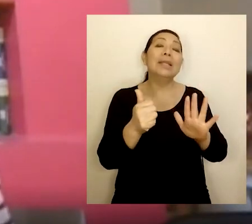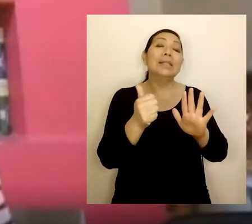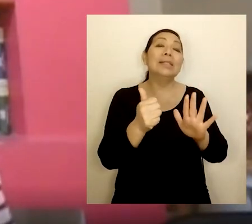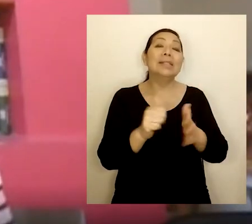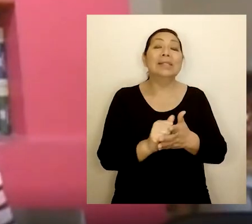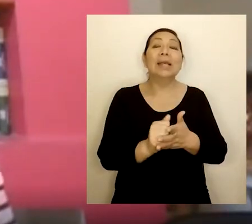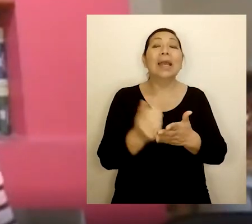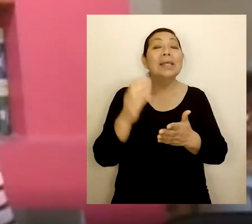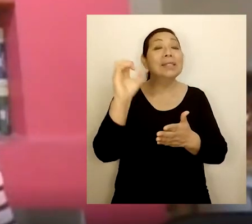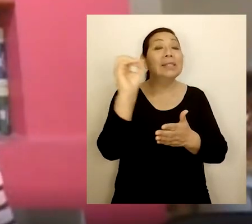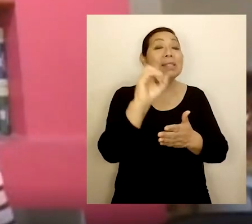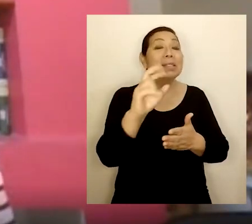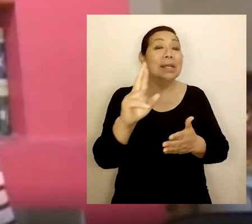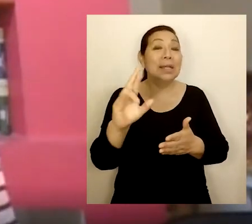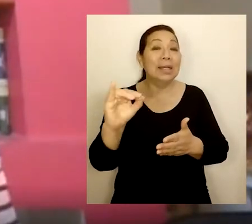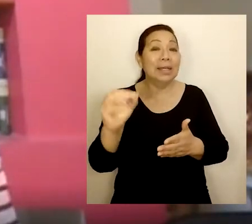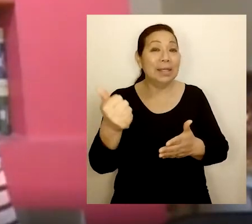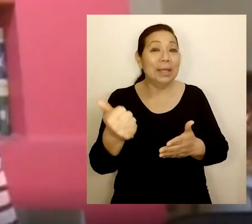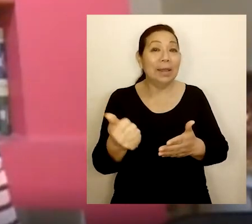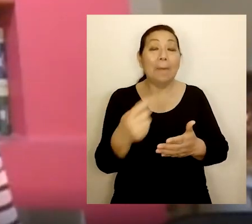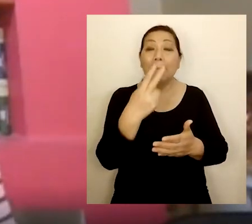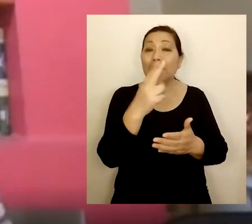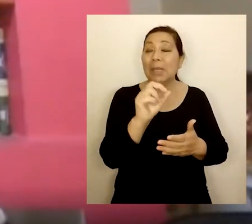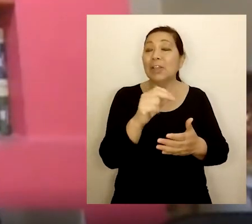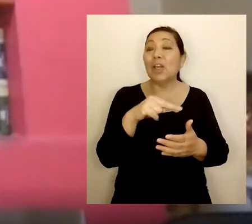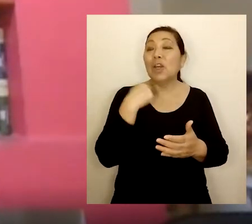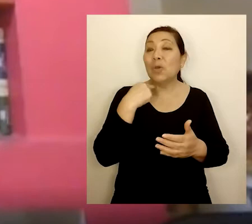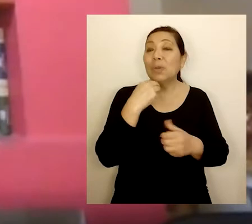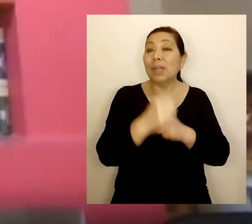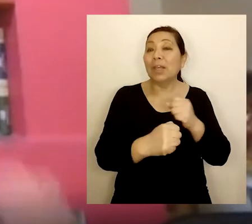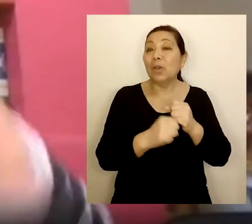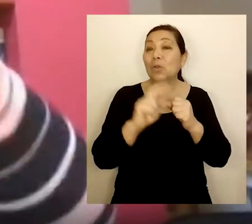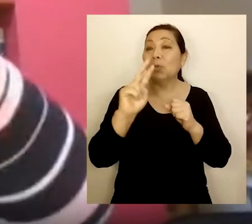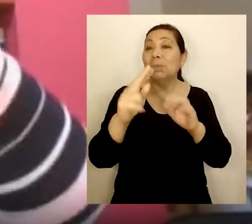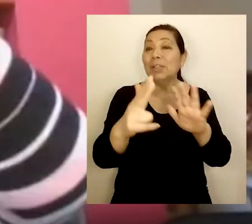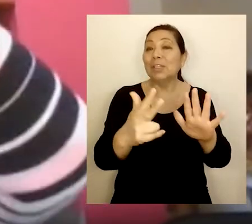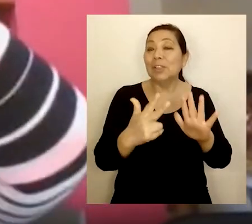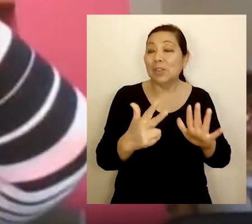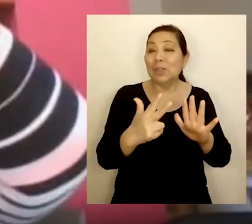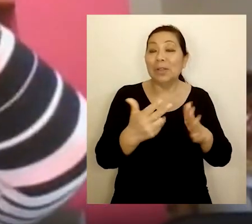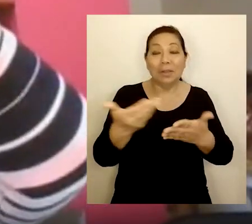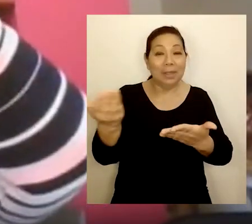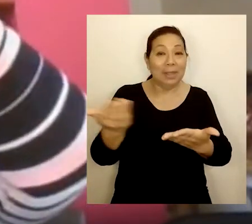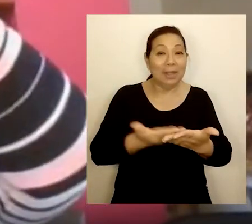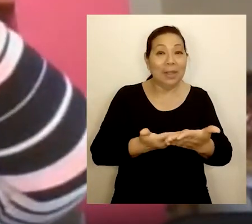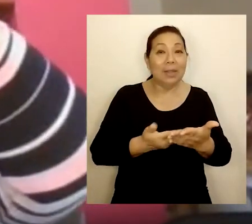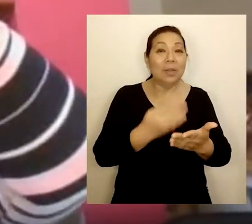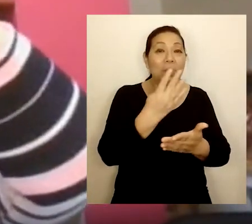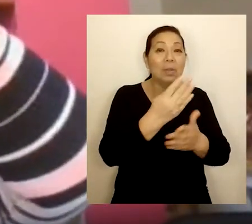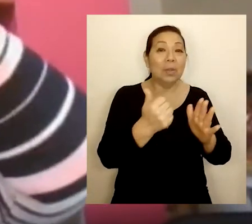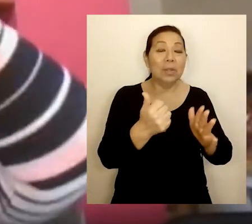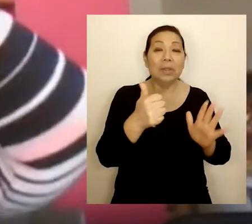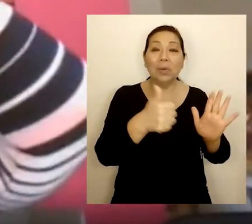3895-2016, caso Zacarías Román Chávez, de fecha 20 de noviembre del 2018, el expediente